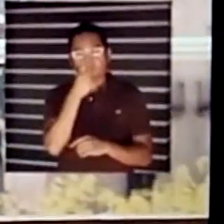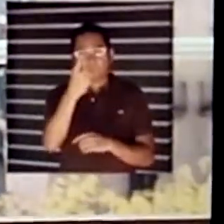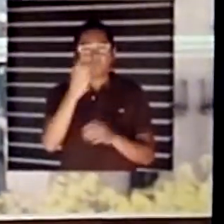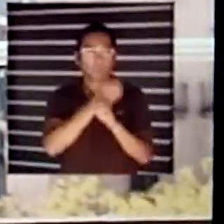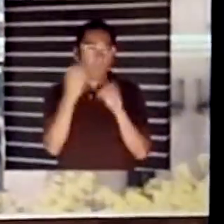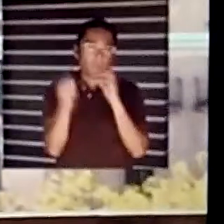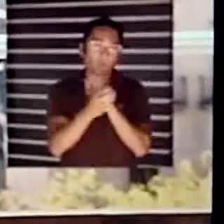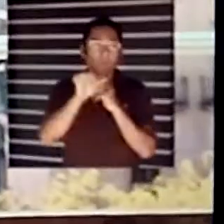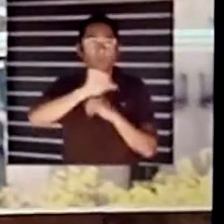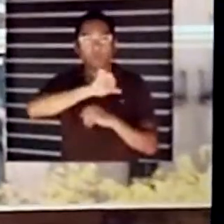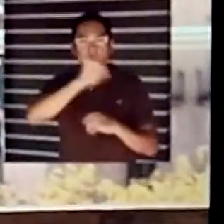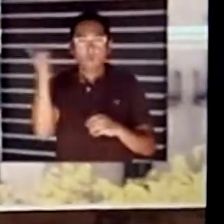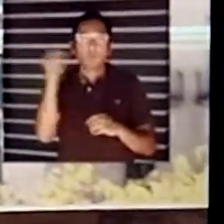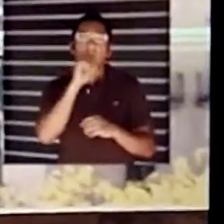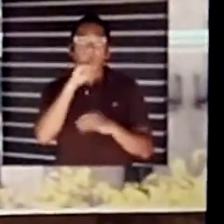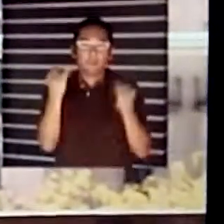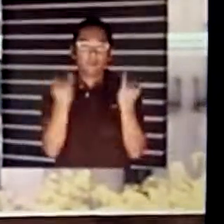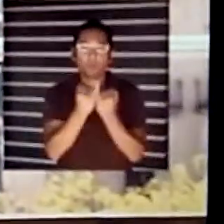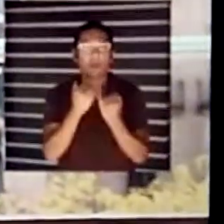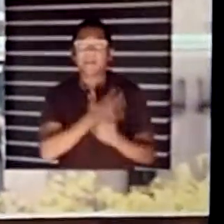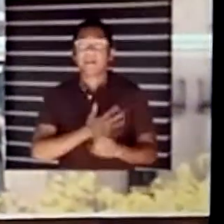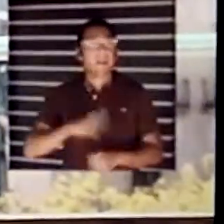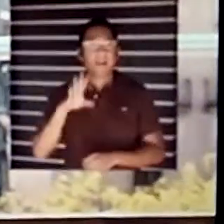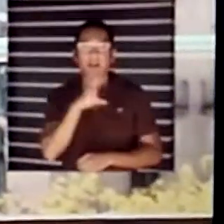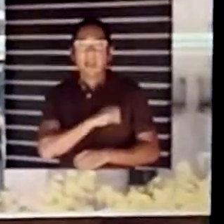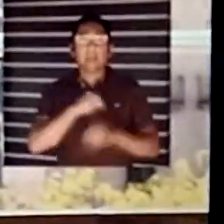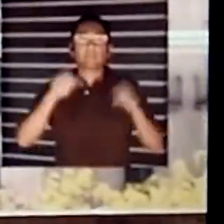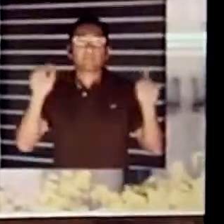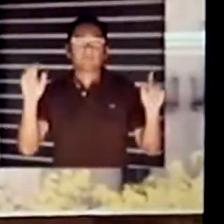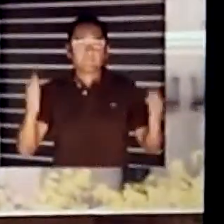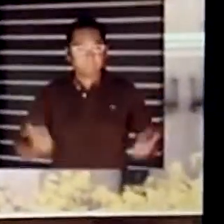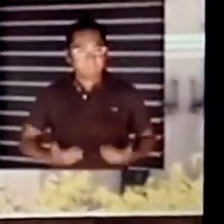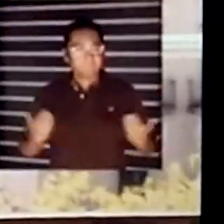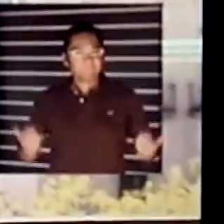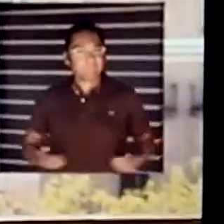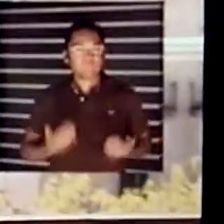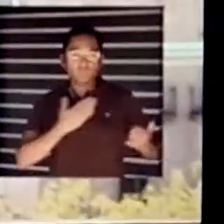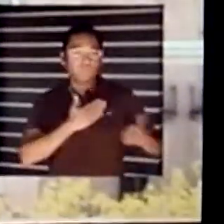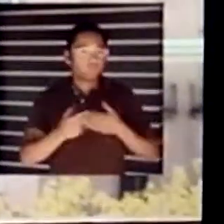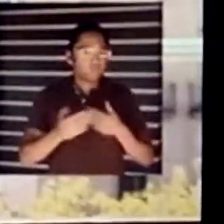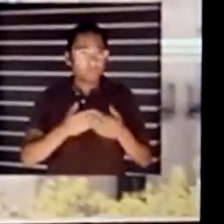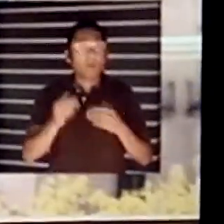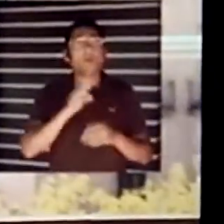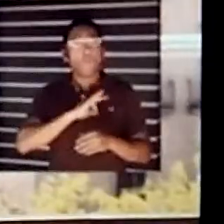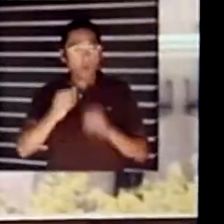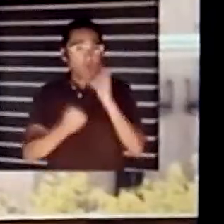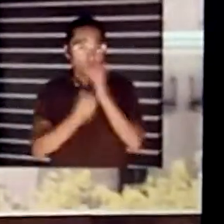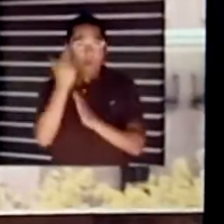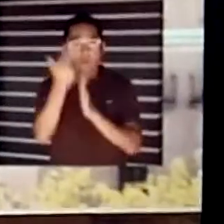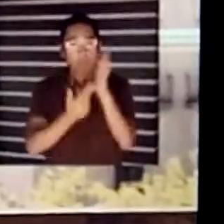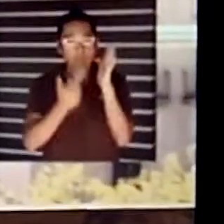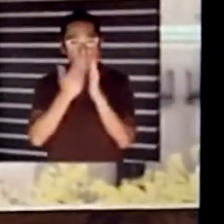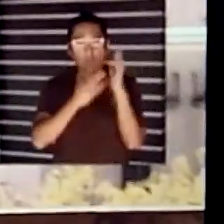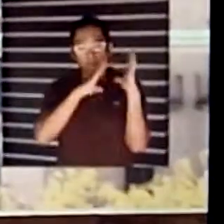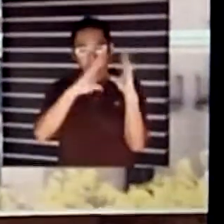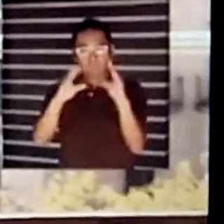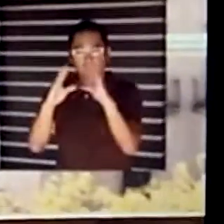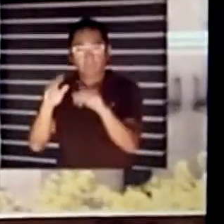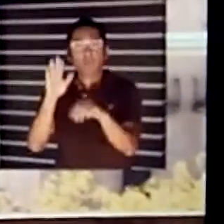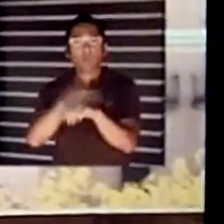en otras cosas también los amantes de la danza contemporánea pues ya podrán recibir talleres ya que se llevará a cabo el Cuarto